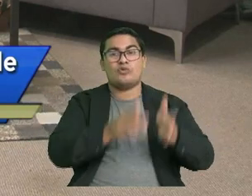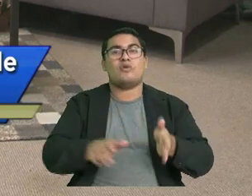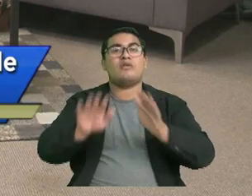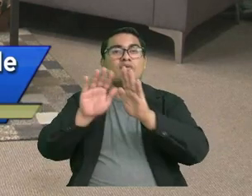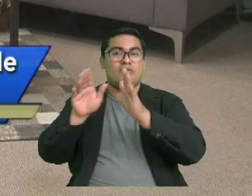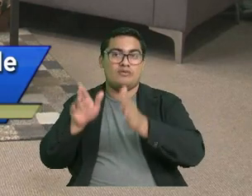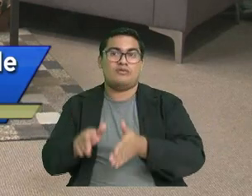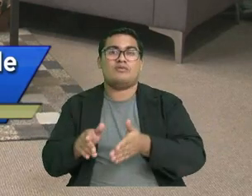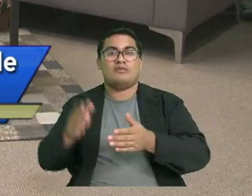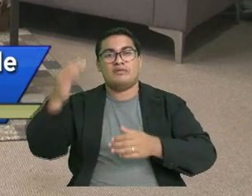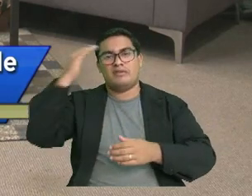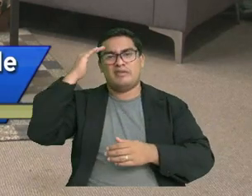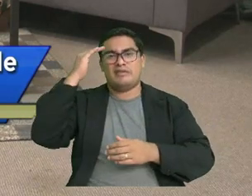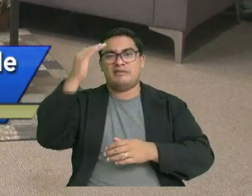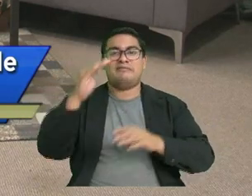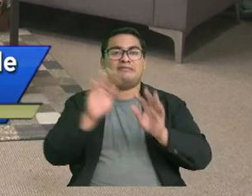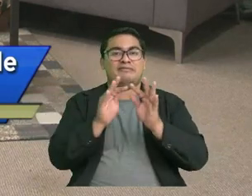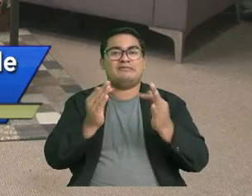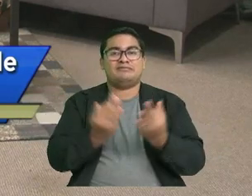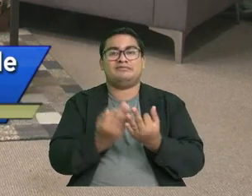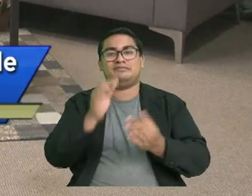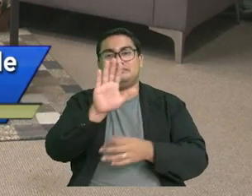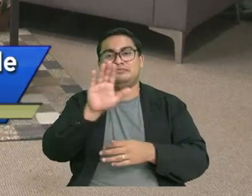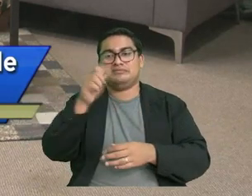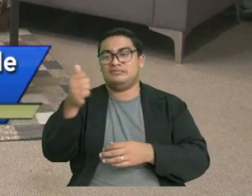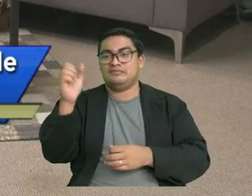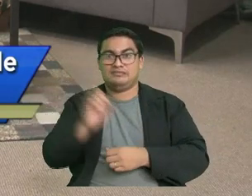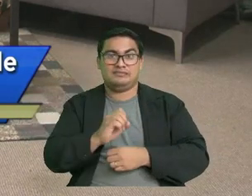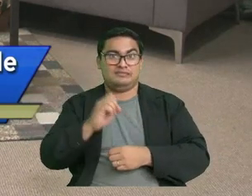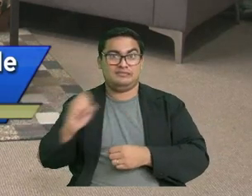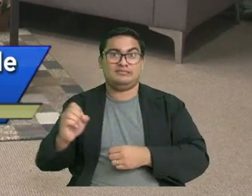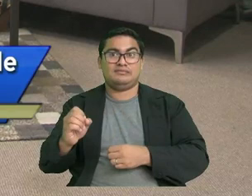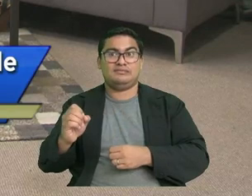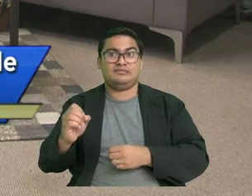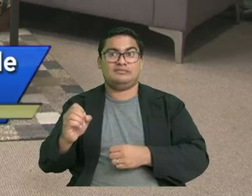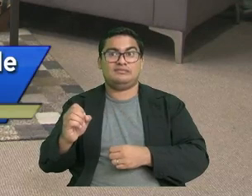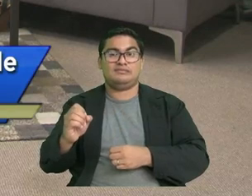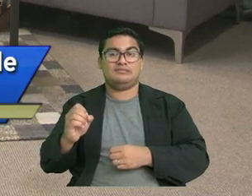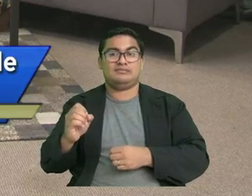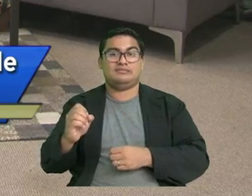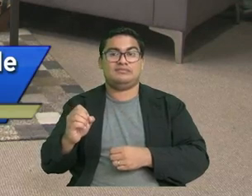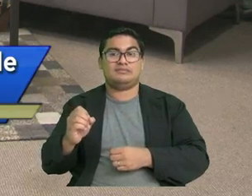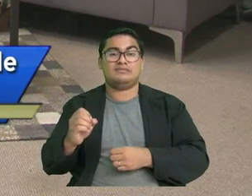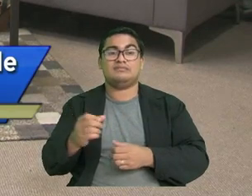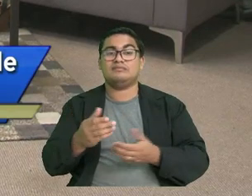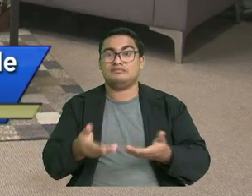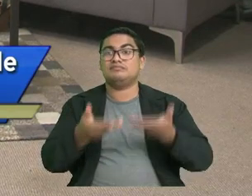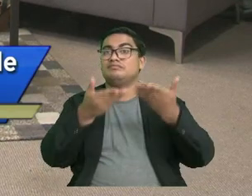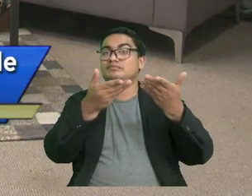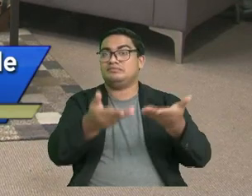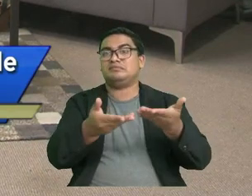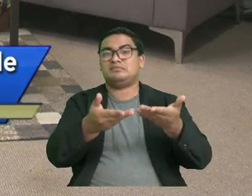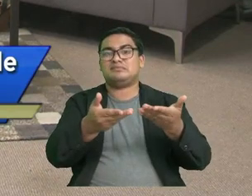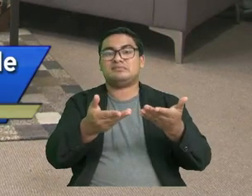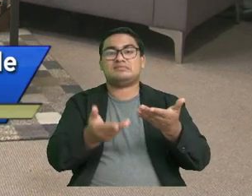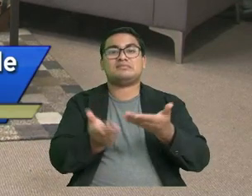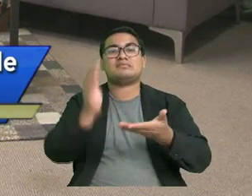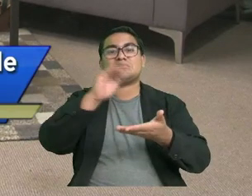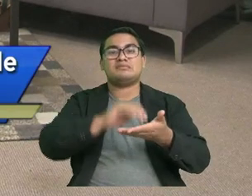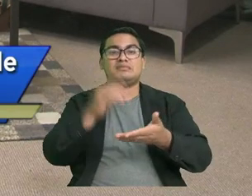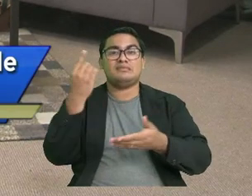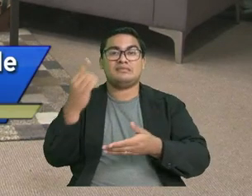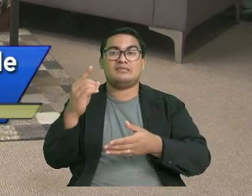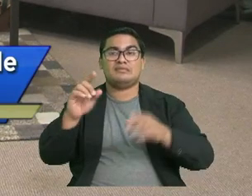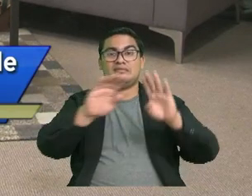las mujeres jefas de familia. 56% de la titulación ha venido para restituir derechos a